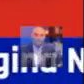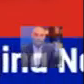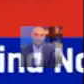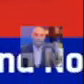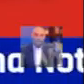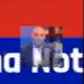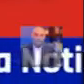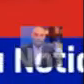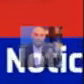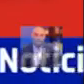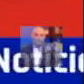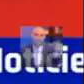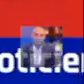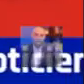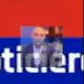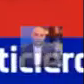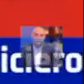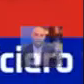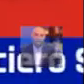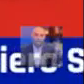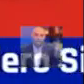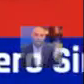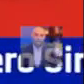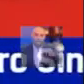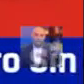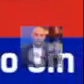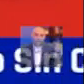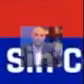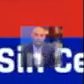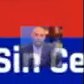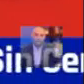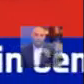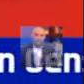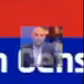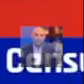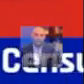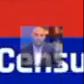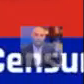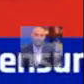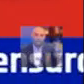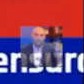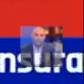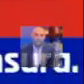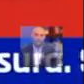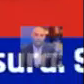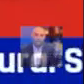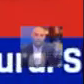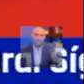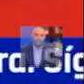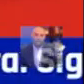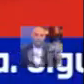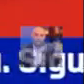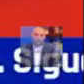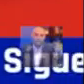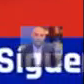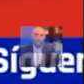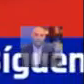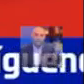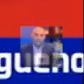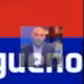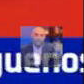mesa. Para darle contexto al tema que va a abordar el maestro Ricardo Sevilla a continuación aquí en Sin